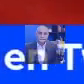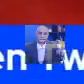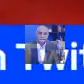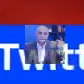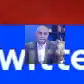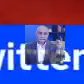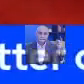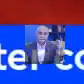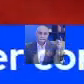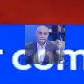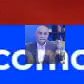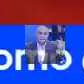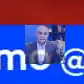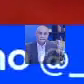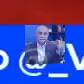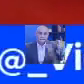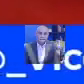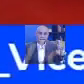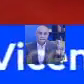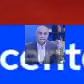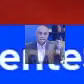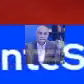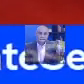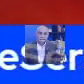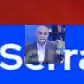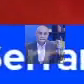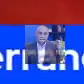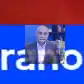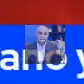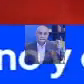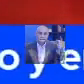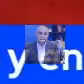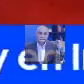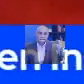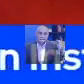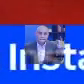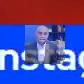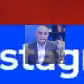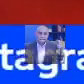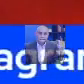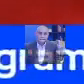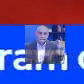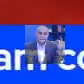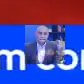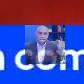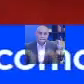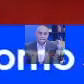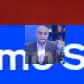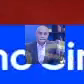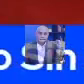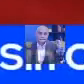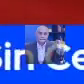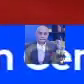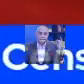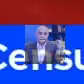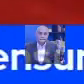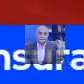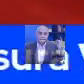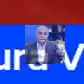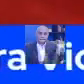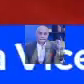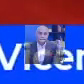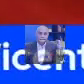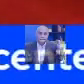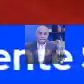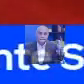El caso es que el presidente, a pesar de este reclamo, dijo que los españoles en general, porque no